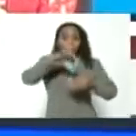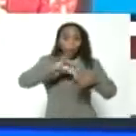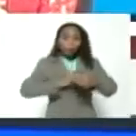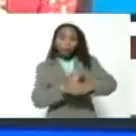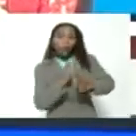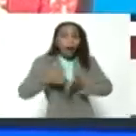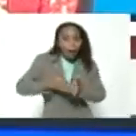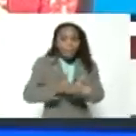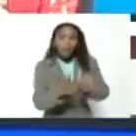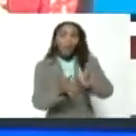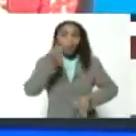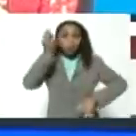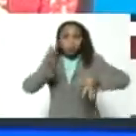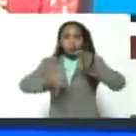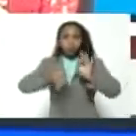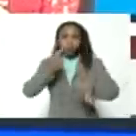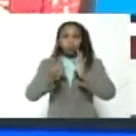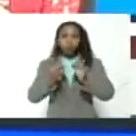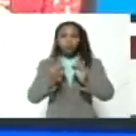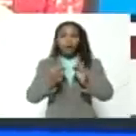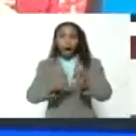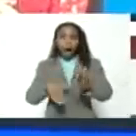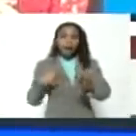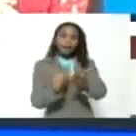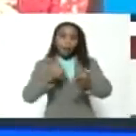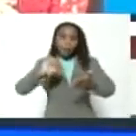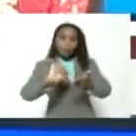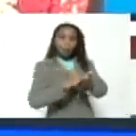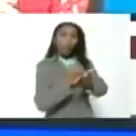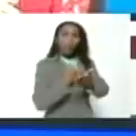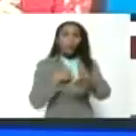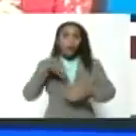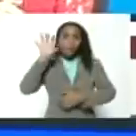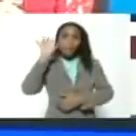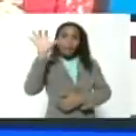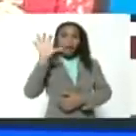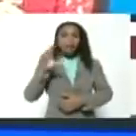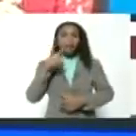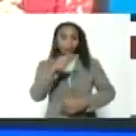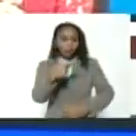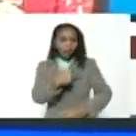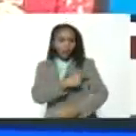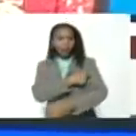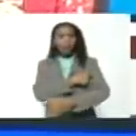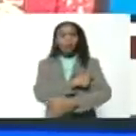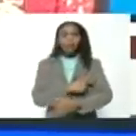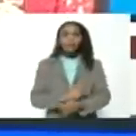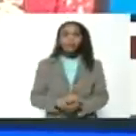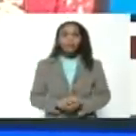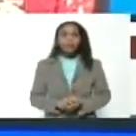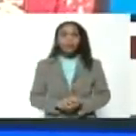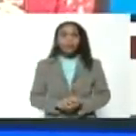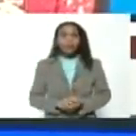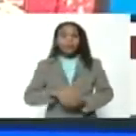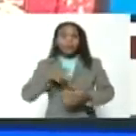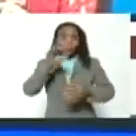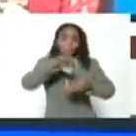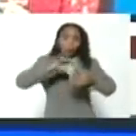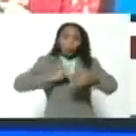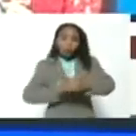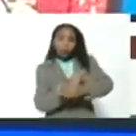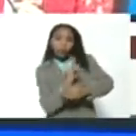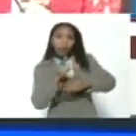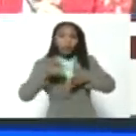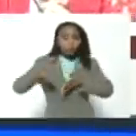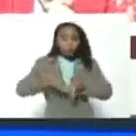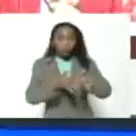caminos de justicia hasta borrar de la patria sus heridas. Siembra los caminos